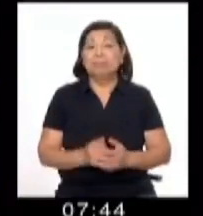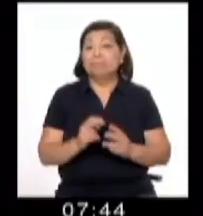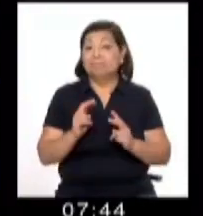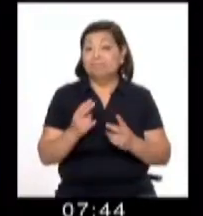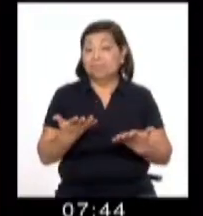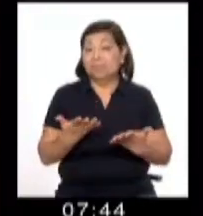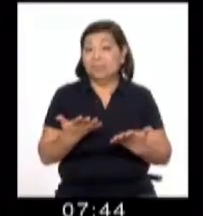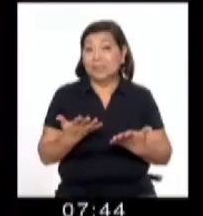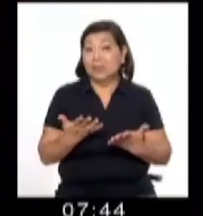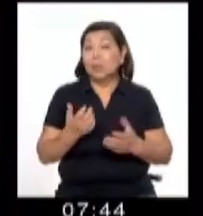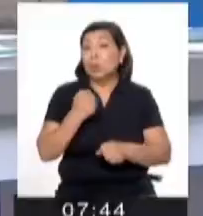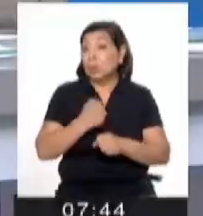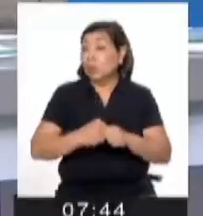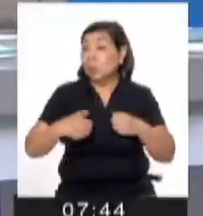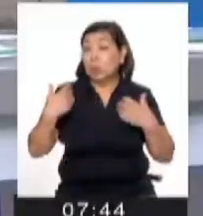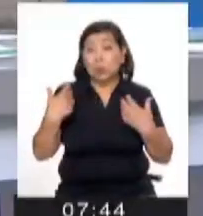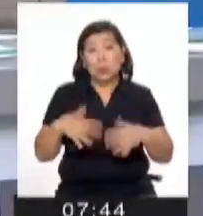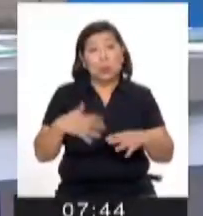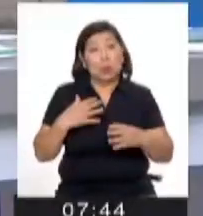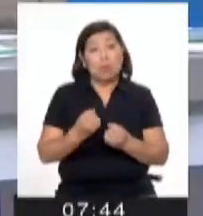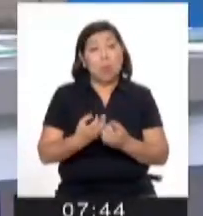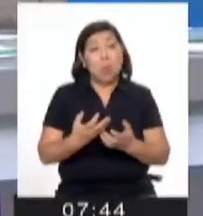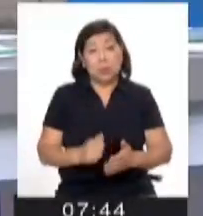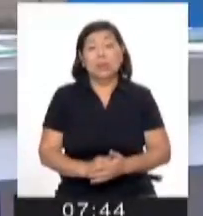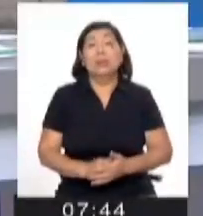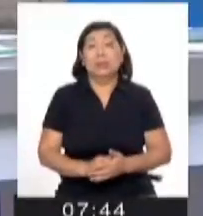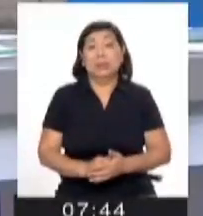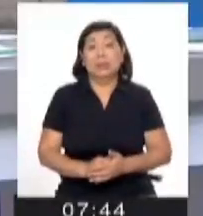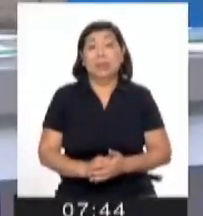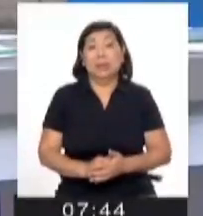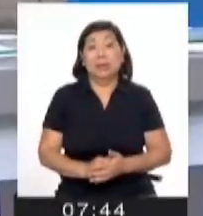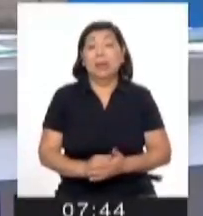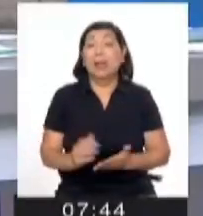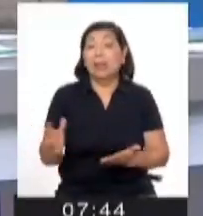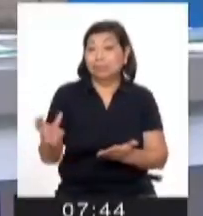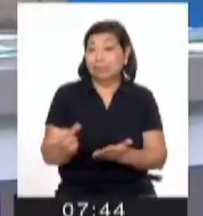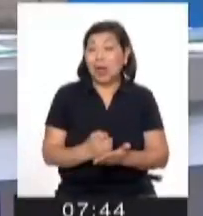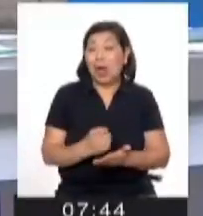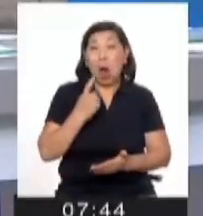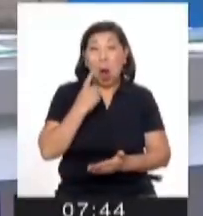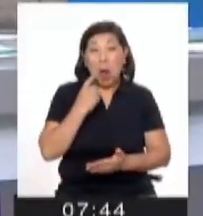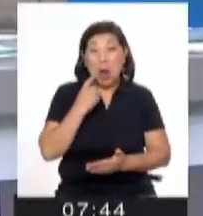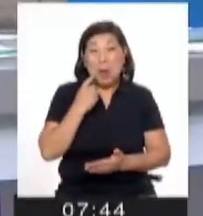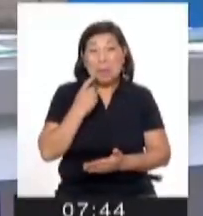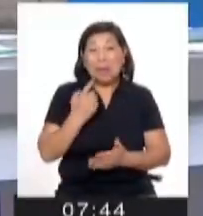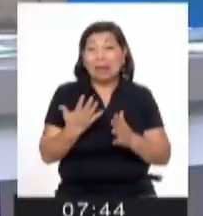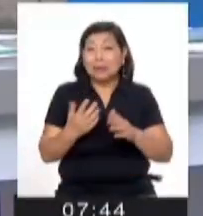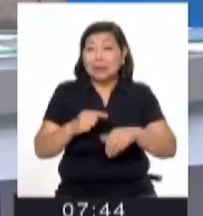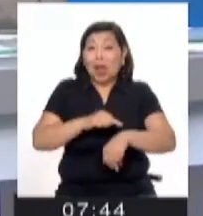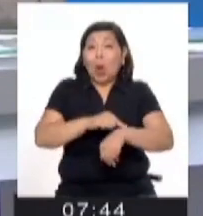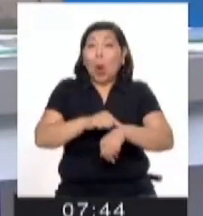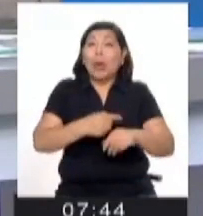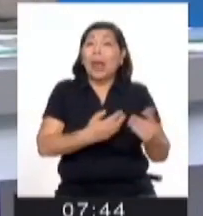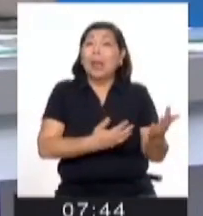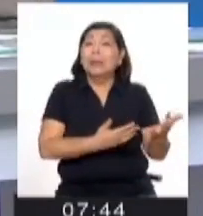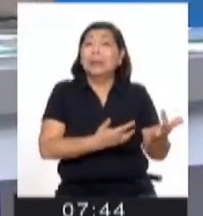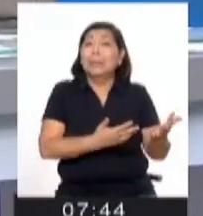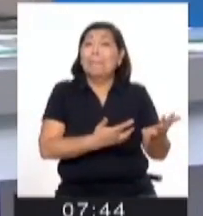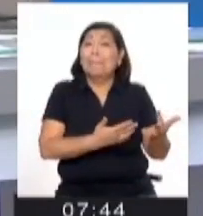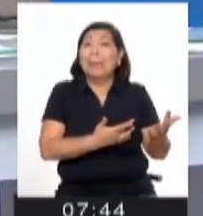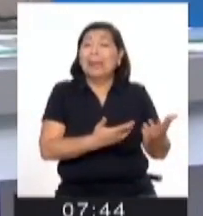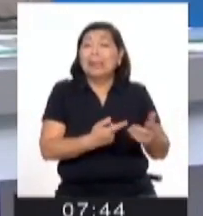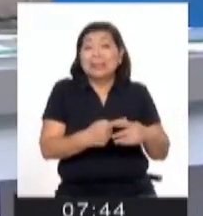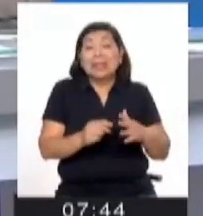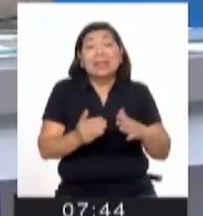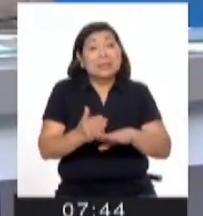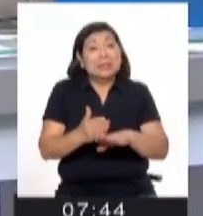Bien, luego de un trabajo arduo, los rescatistas pudieron rescatar a este operario. 15 horas ha sido el trabajo que han tenido